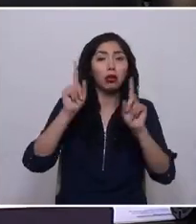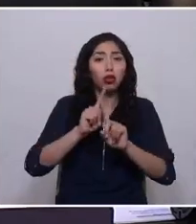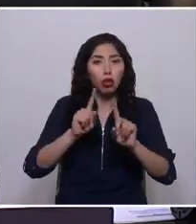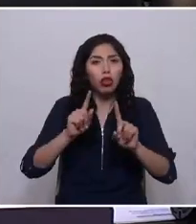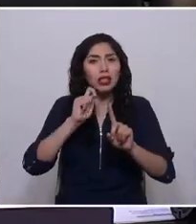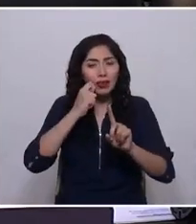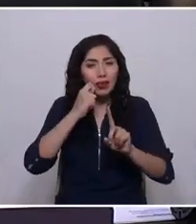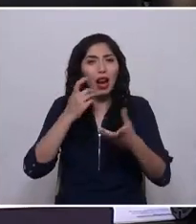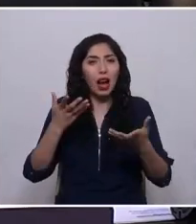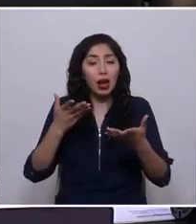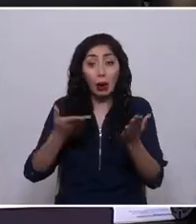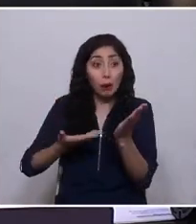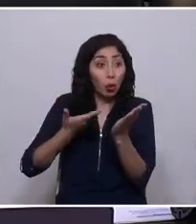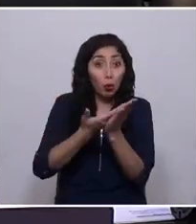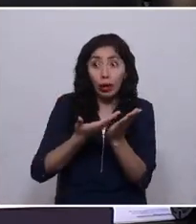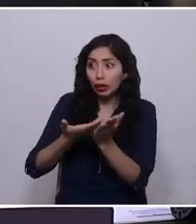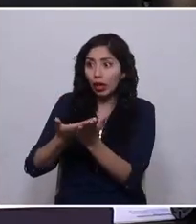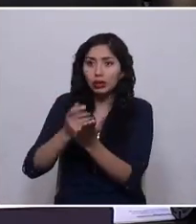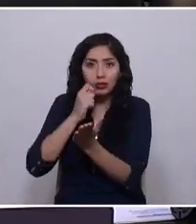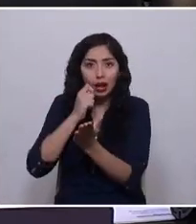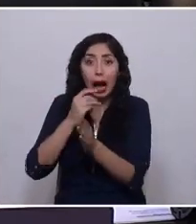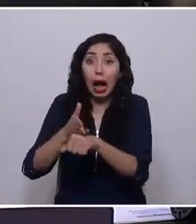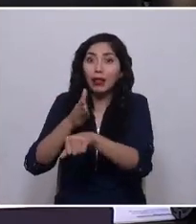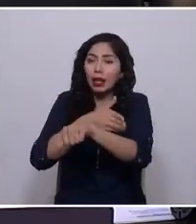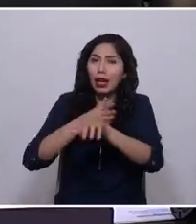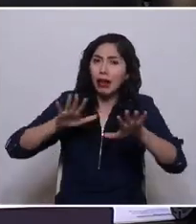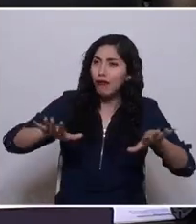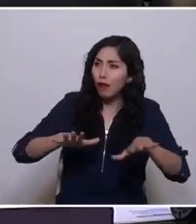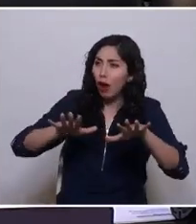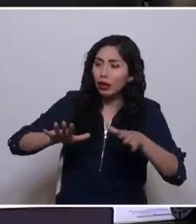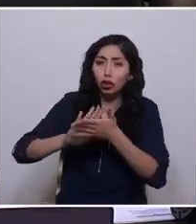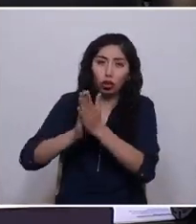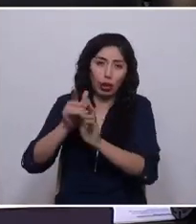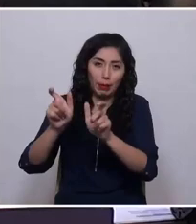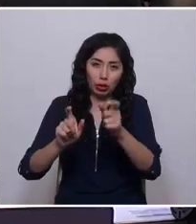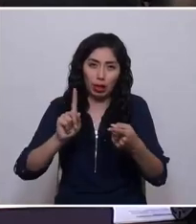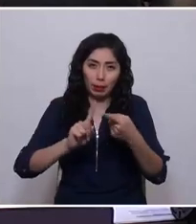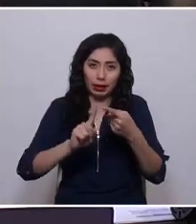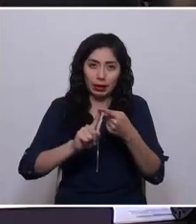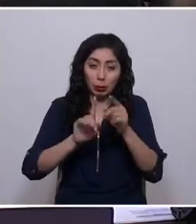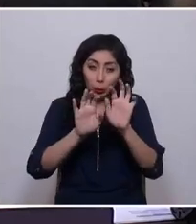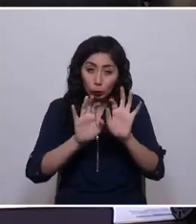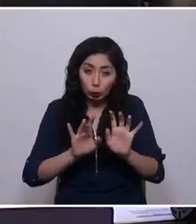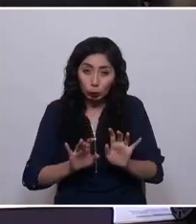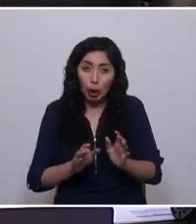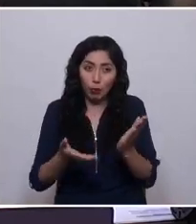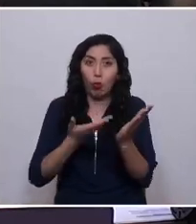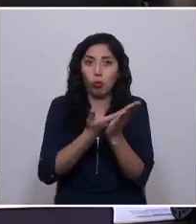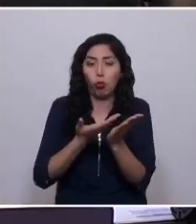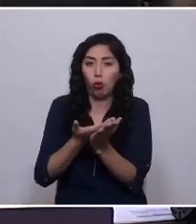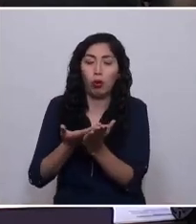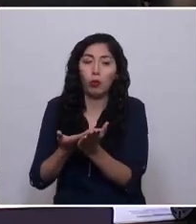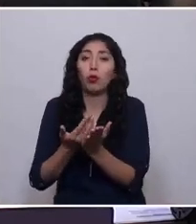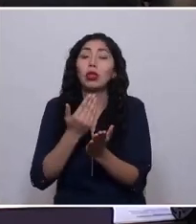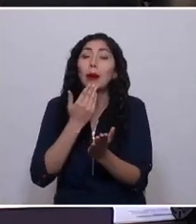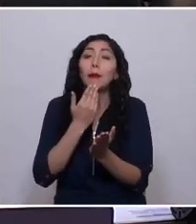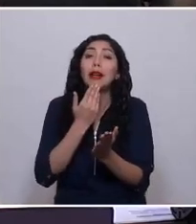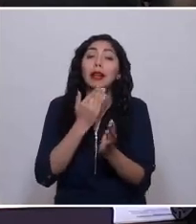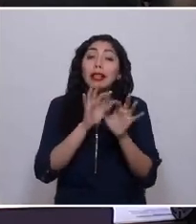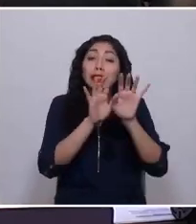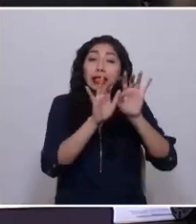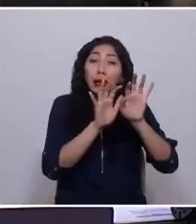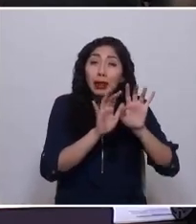esfuerzo por todos los participantes en llegar a ellos. Y además, también debe dar cuenta esta sistematización